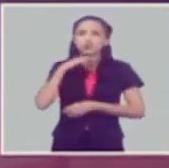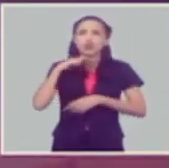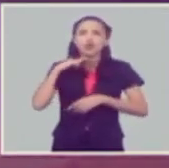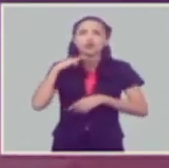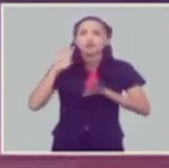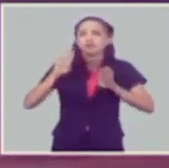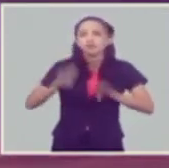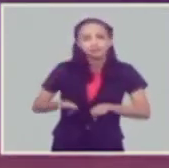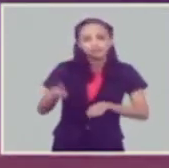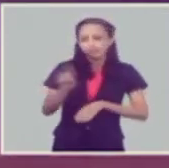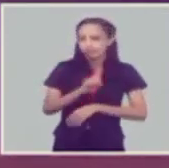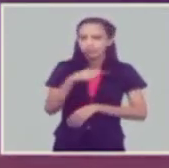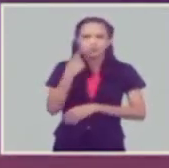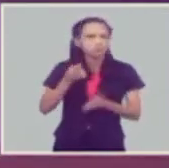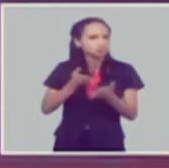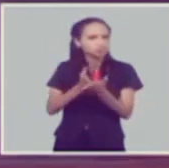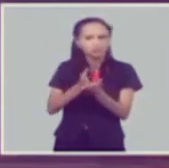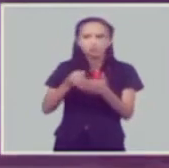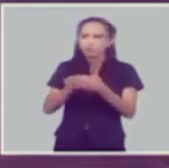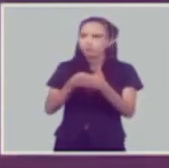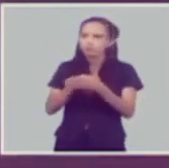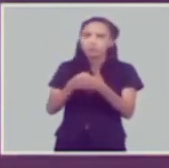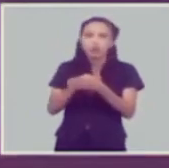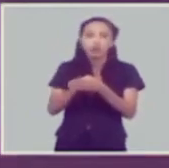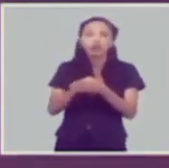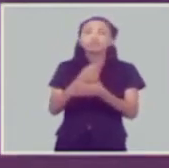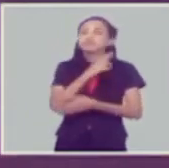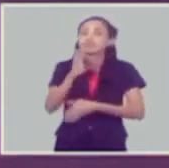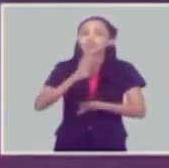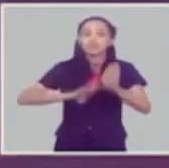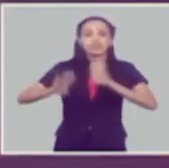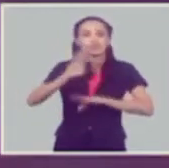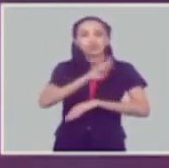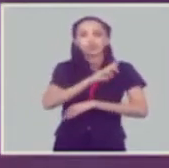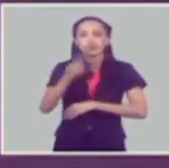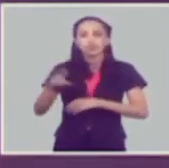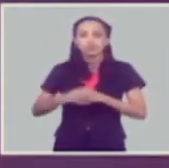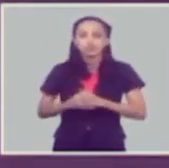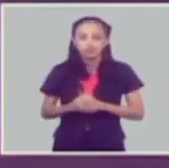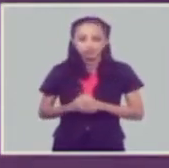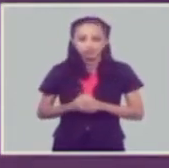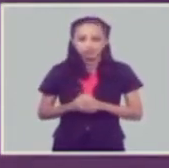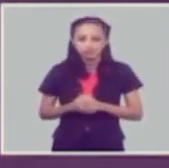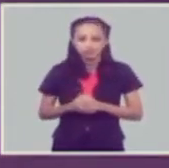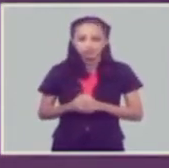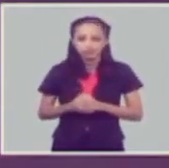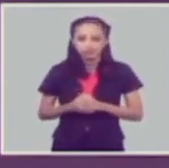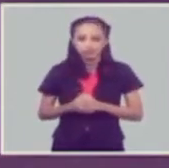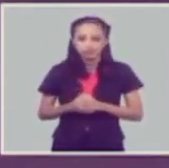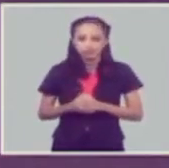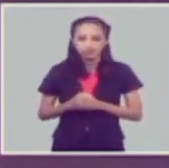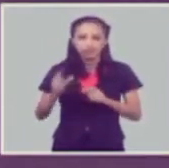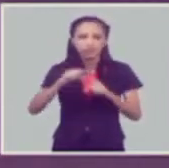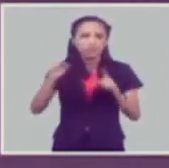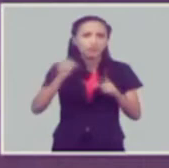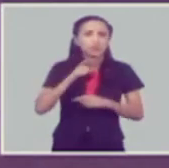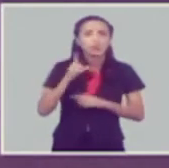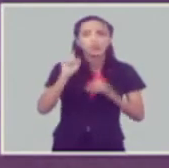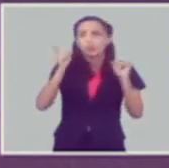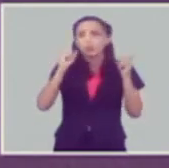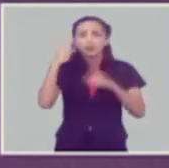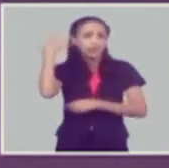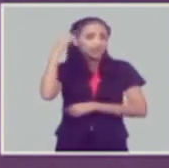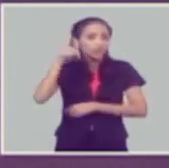de romper la resistencia de la revolución y obligarnos a realizar concesiones tanto en política exterior como en